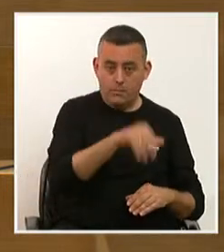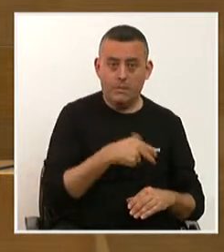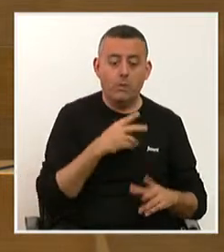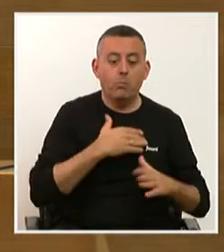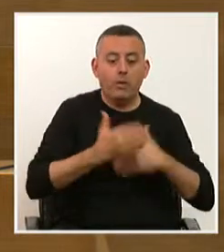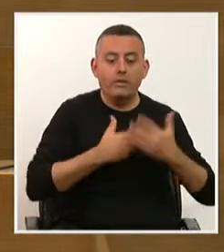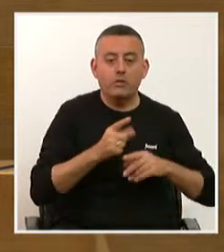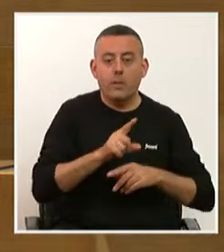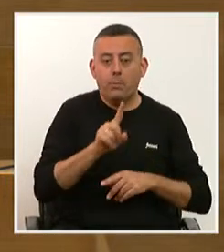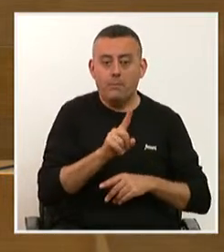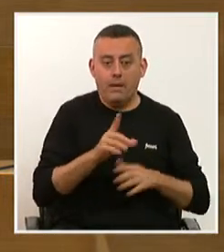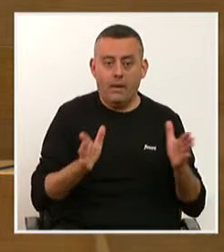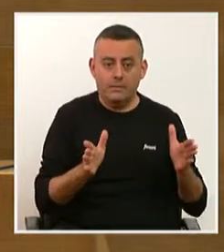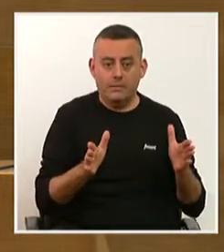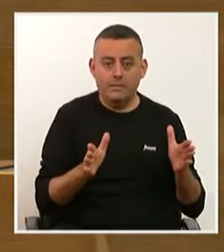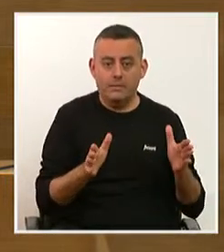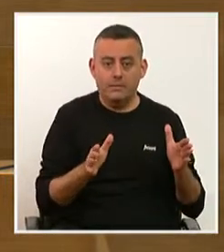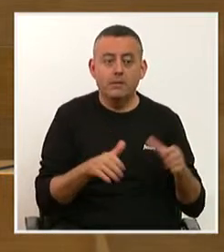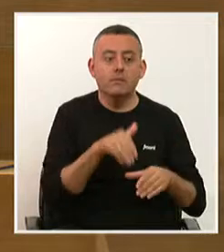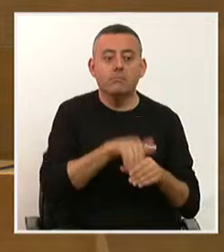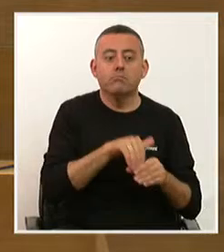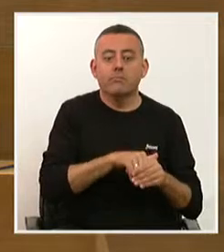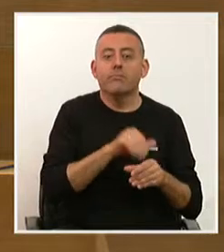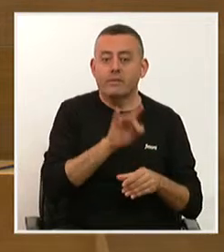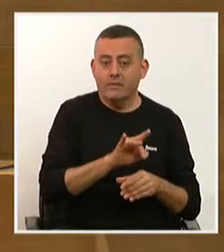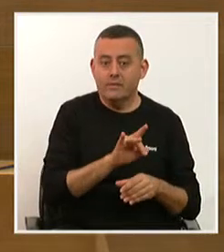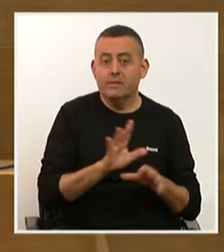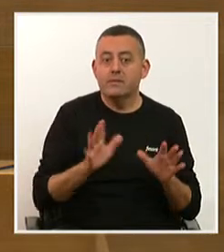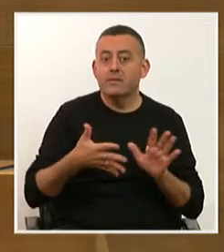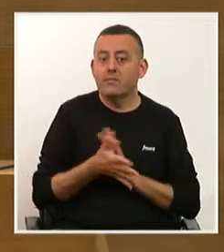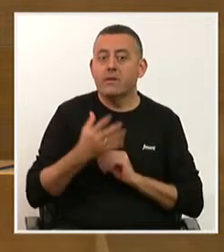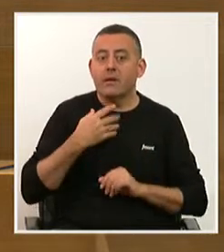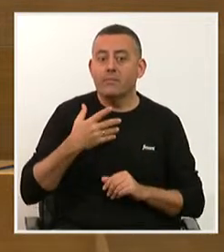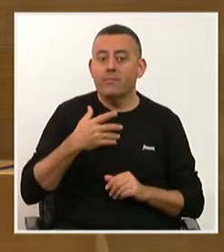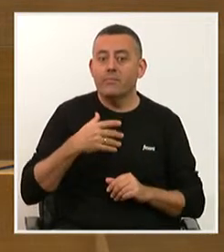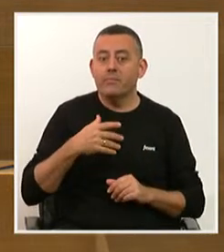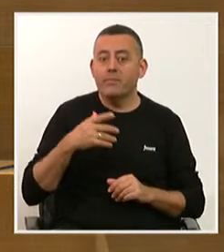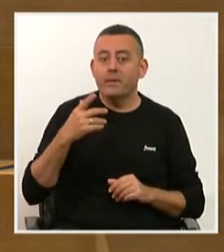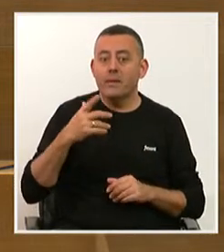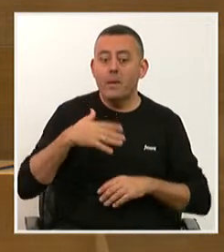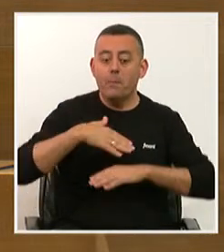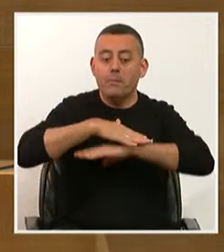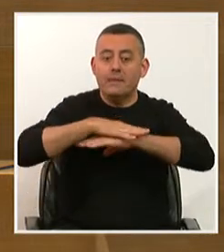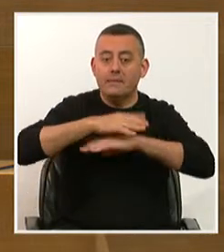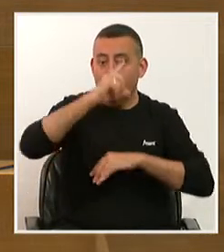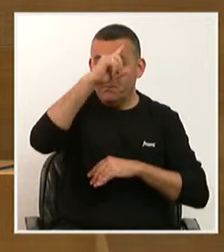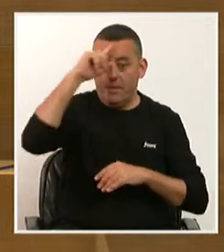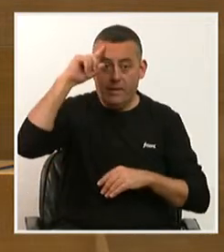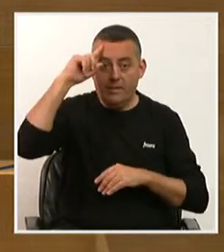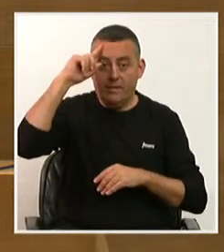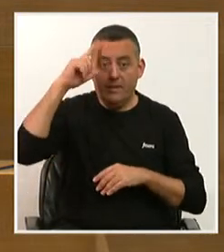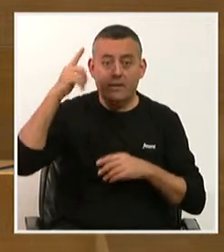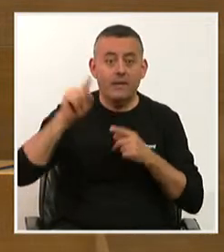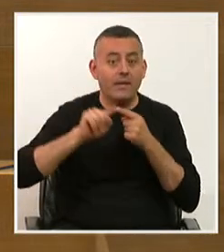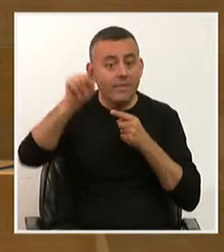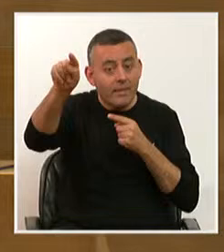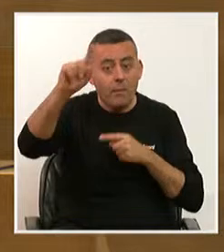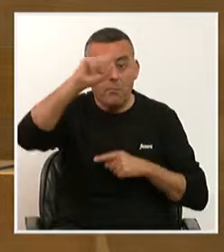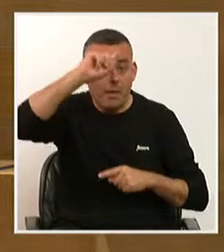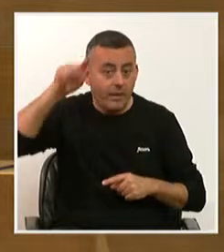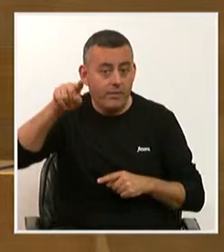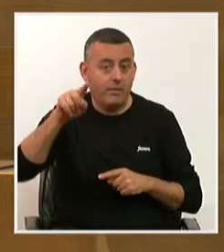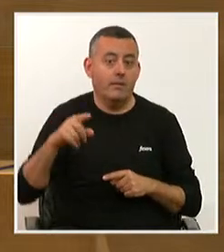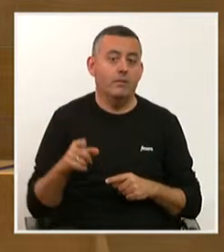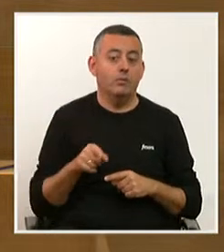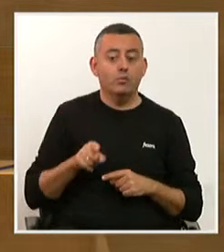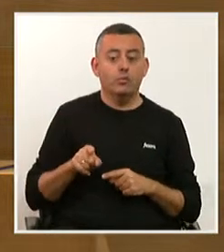tanto serán muy valencianos pero les han puesto a una ministra de Madrid desde Madrid y de esto no tiene dudas ni siquiera usted